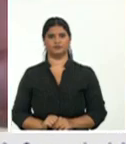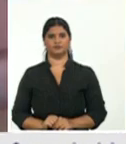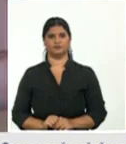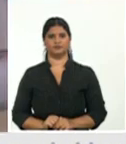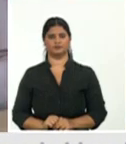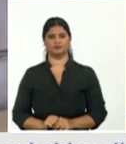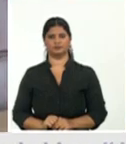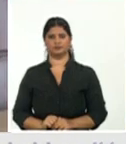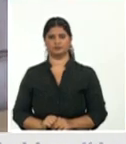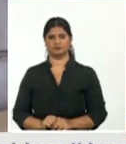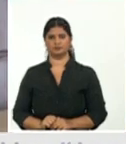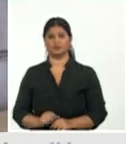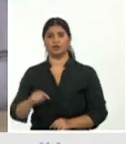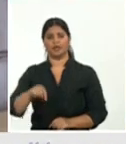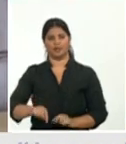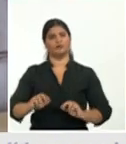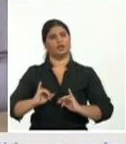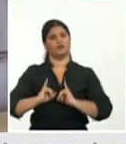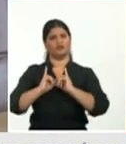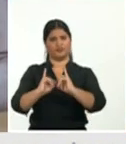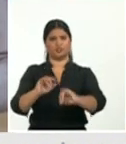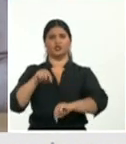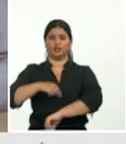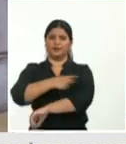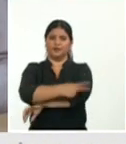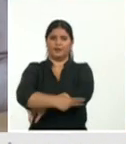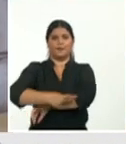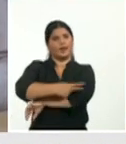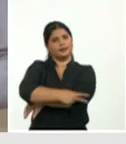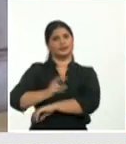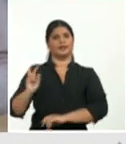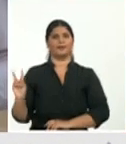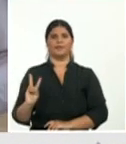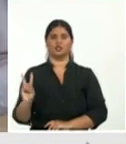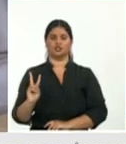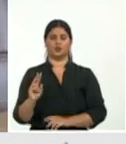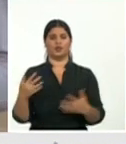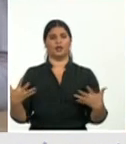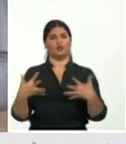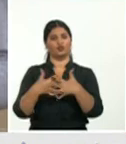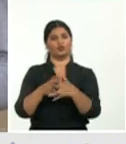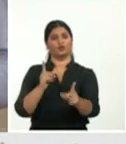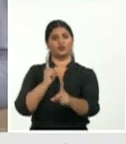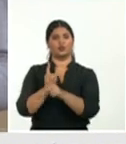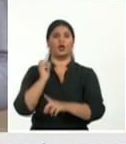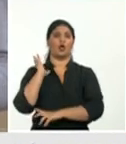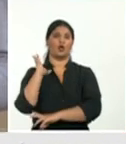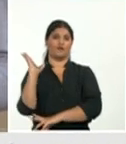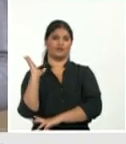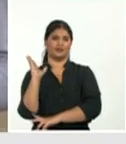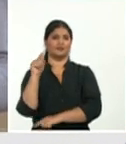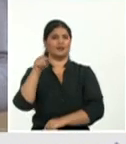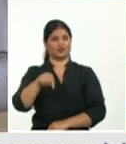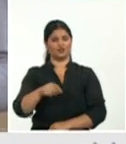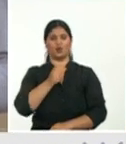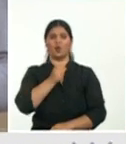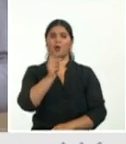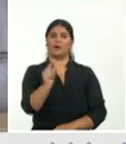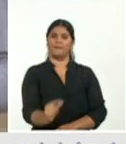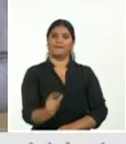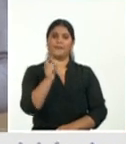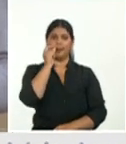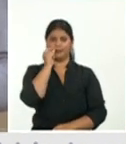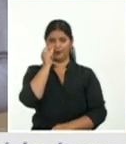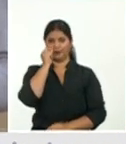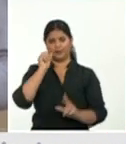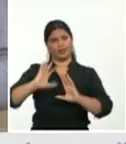Y de esta manera ponemos punto final a este contacto informativo. Soy Yanni López Brito y en nombre del colectivo de